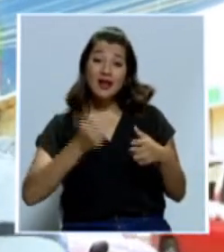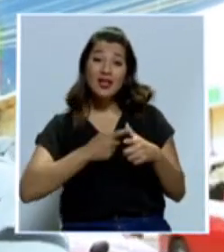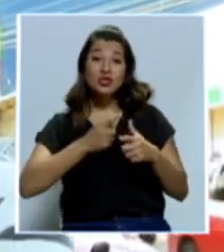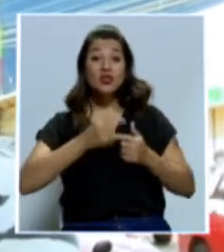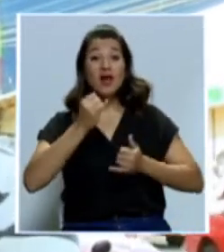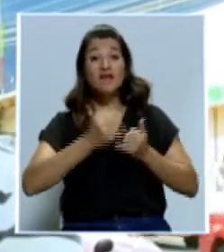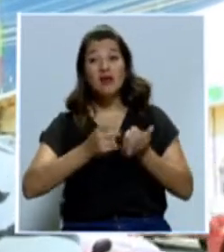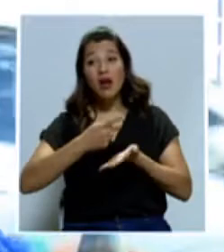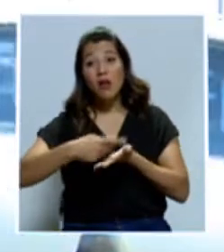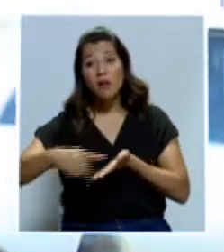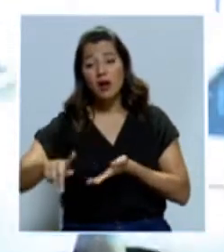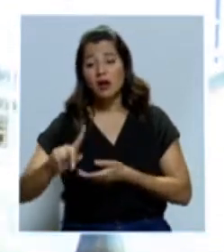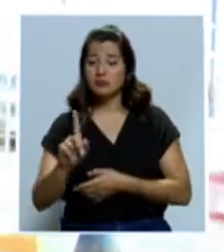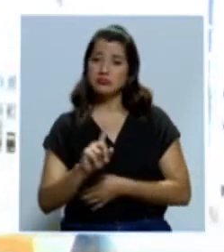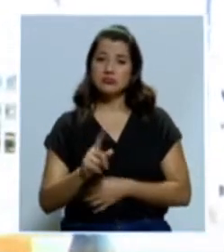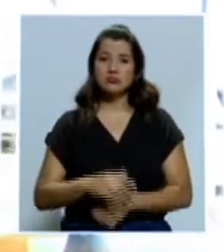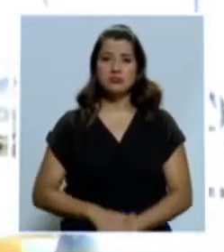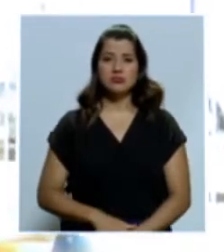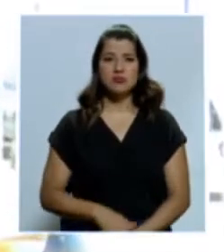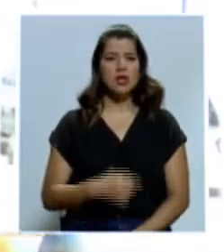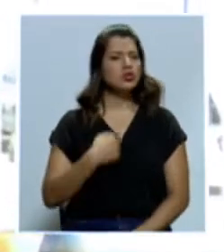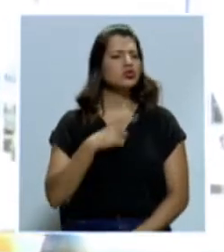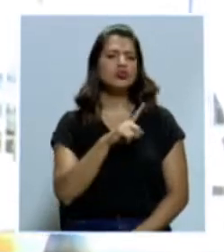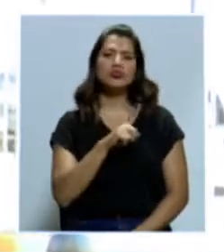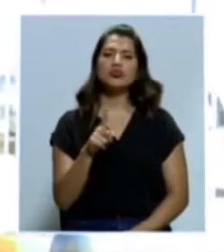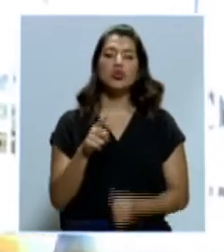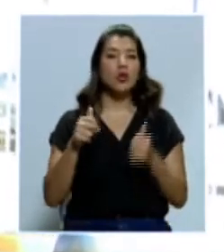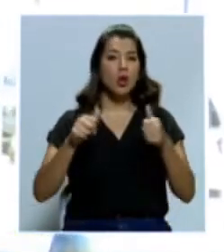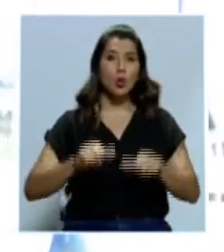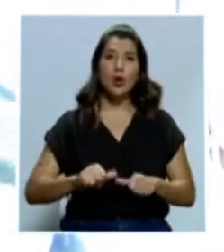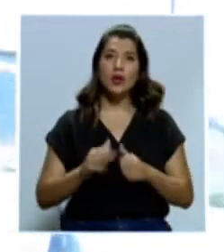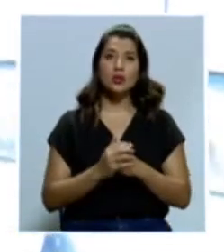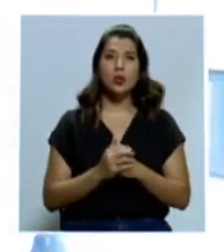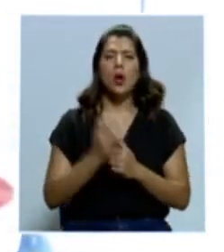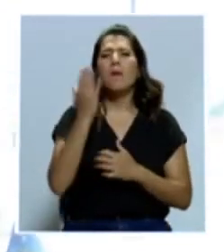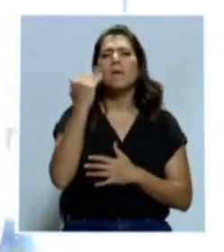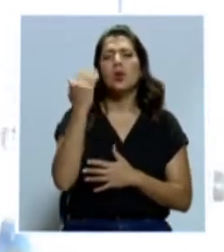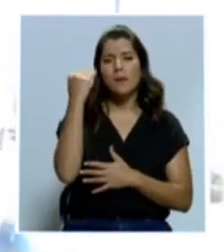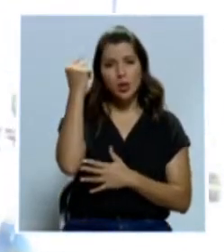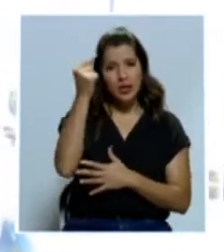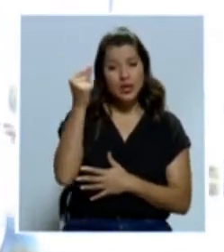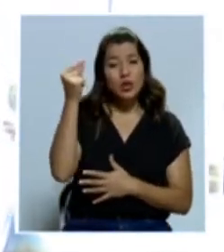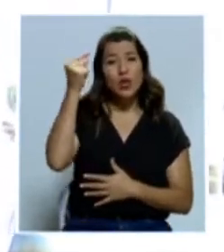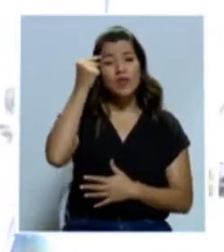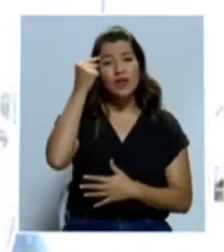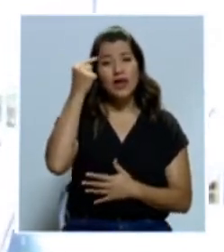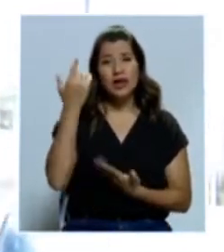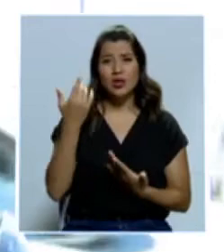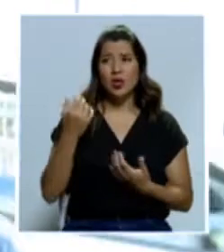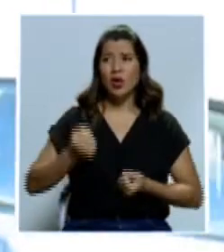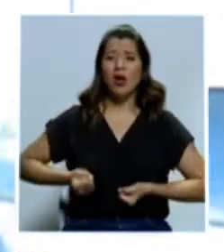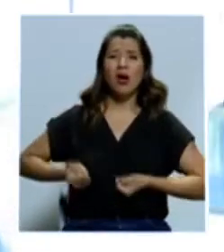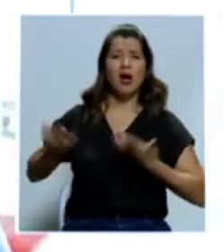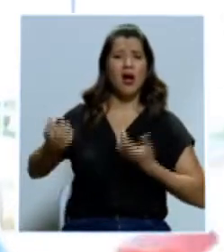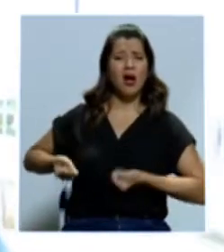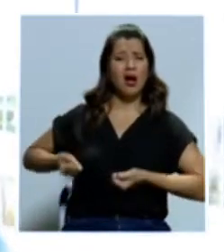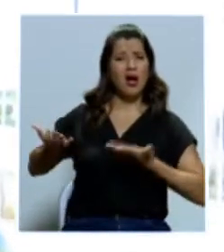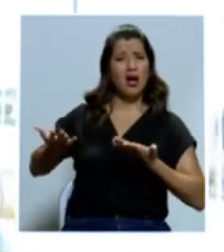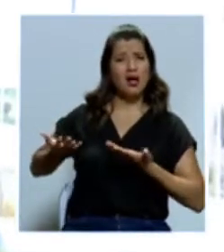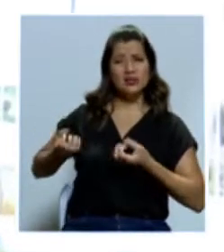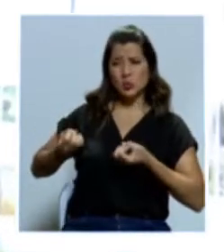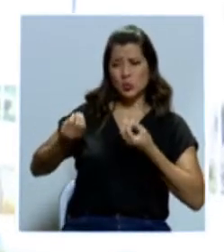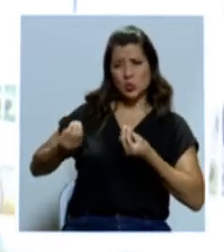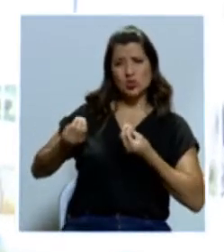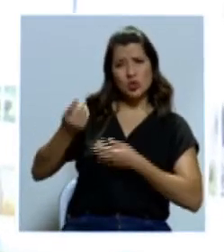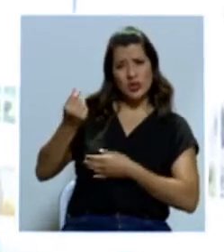tengan que hacer eso. No, totalmente de desacuerdo, porque el gobierno despilfarra fondos